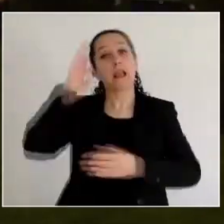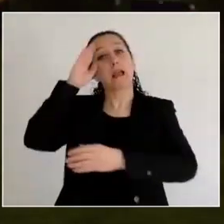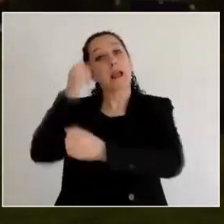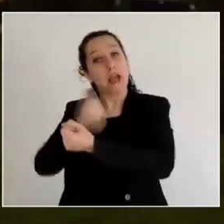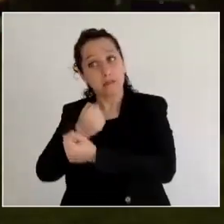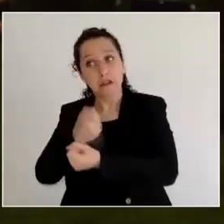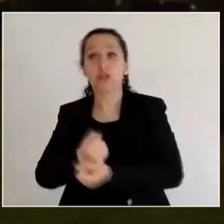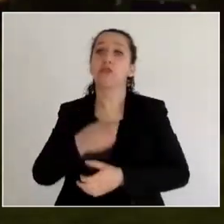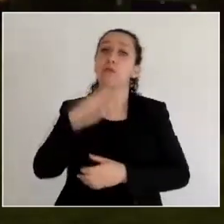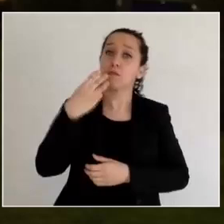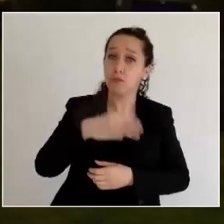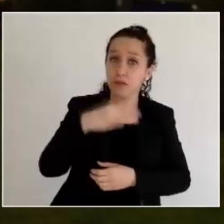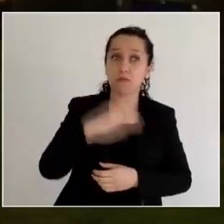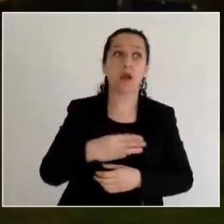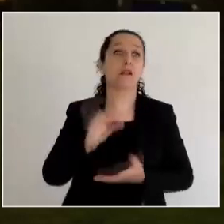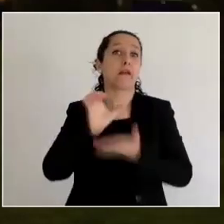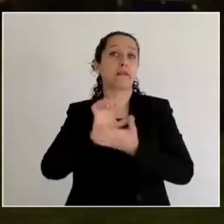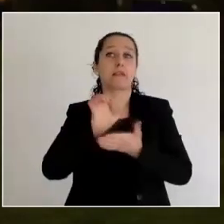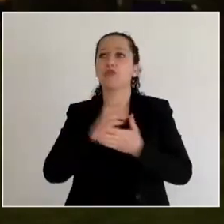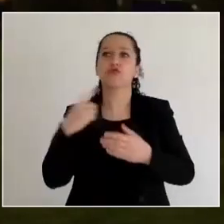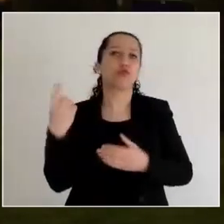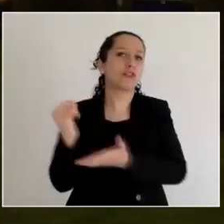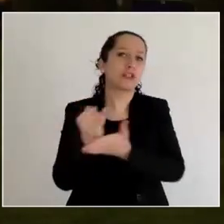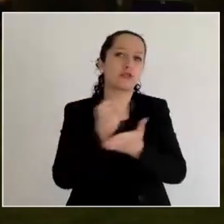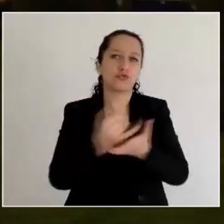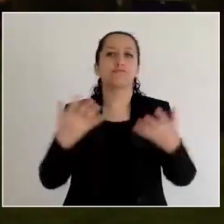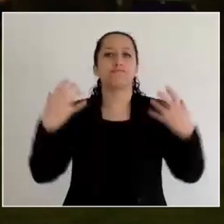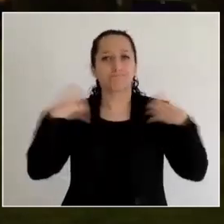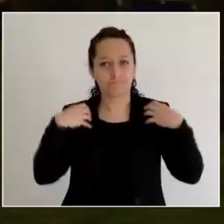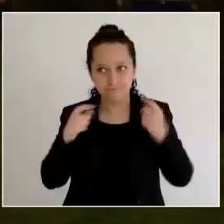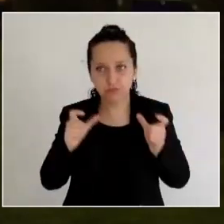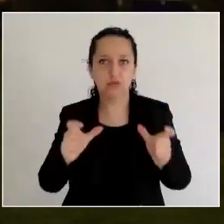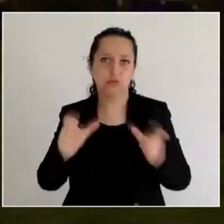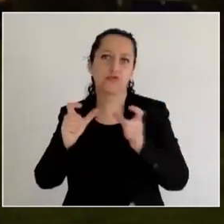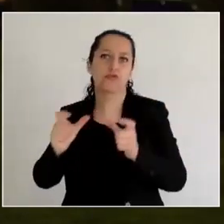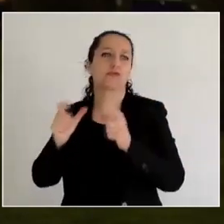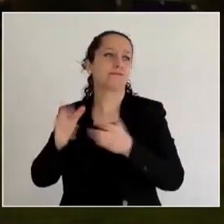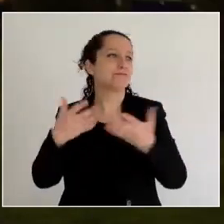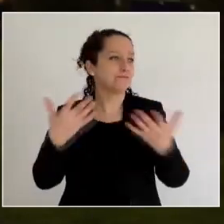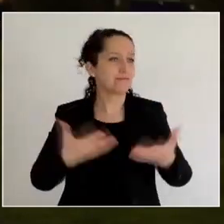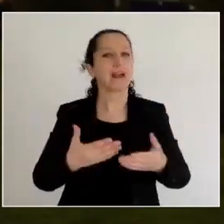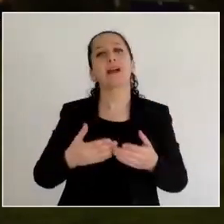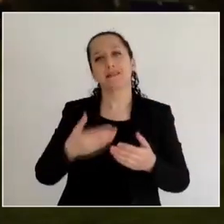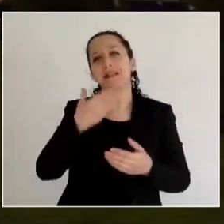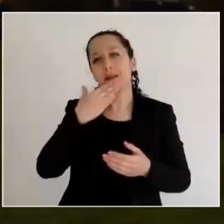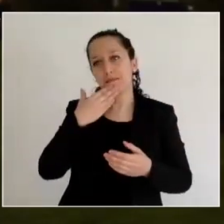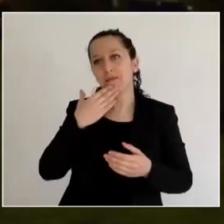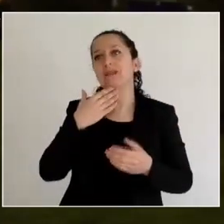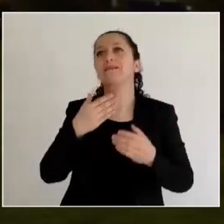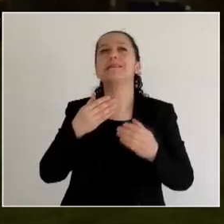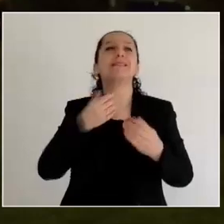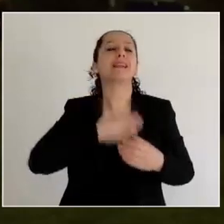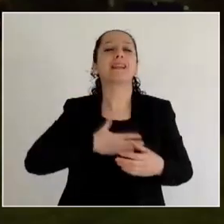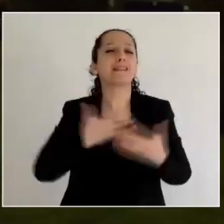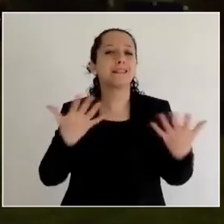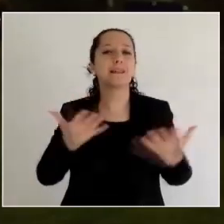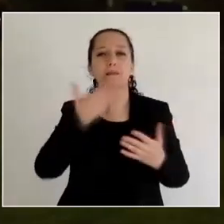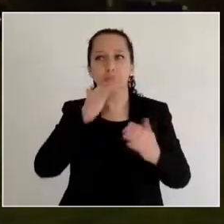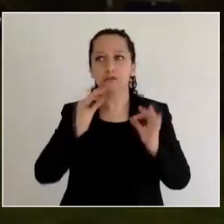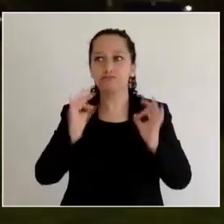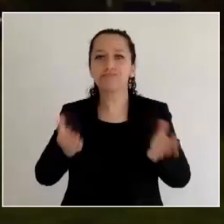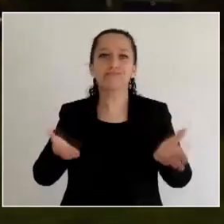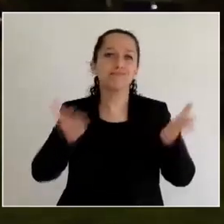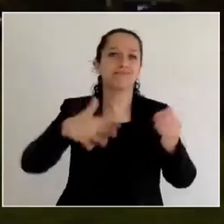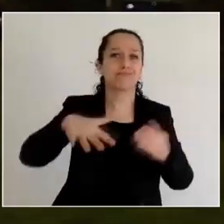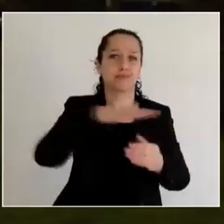el municipio, del Estado, de toda la institución pública se complementa con las ganas y la energía de mejorar los sectores por cada